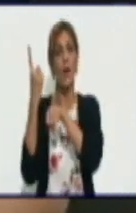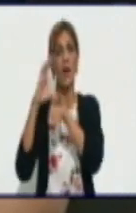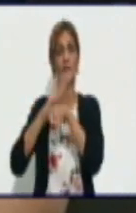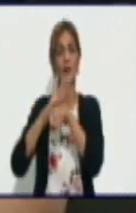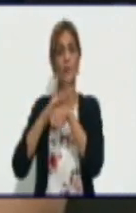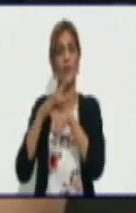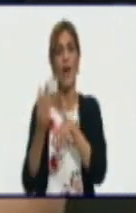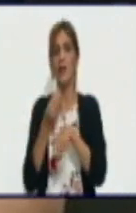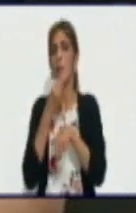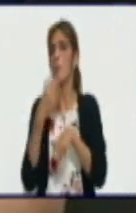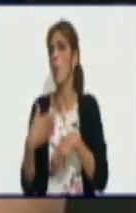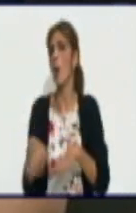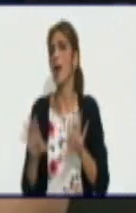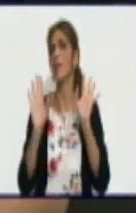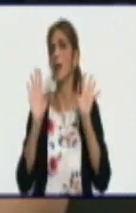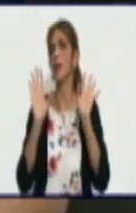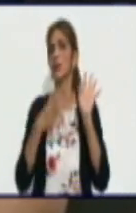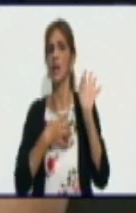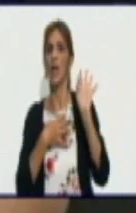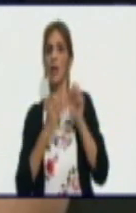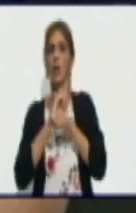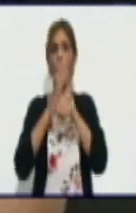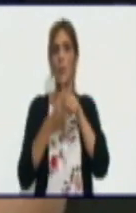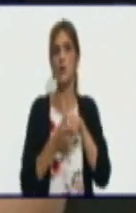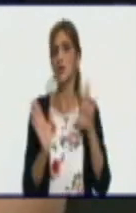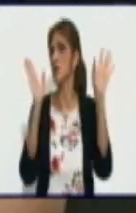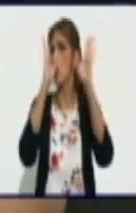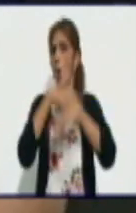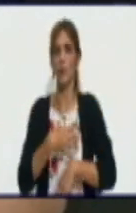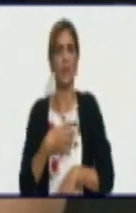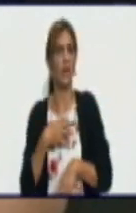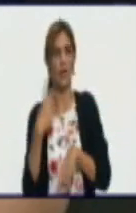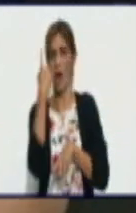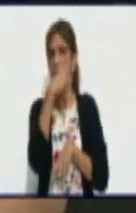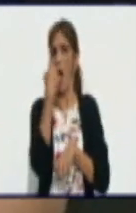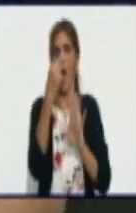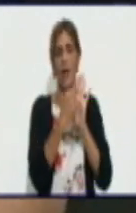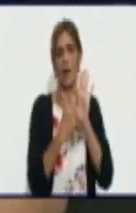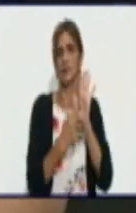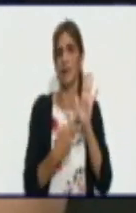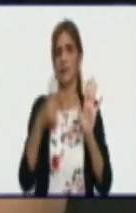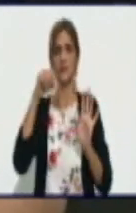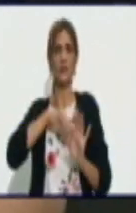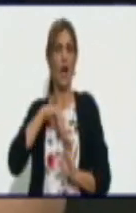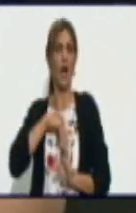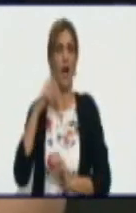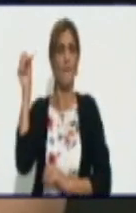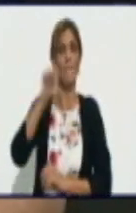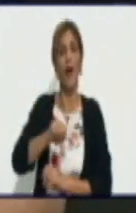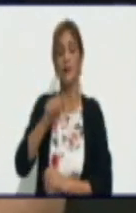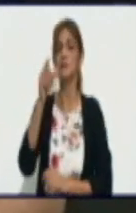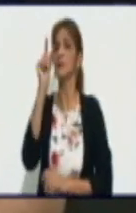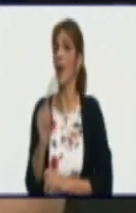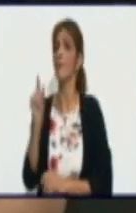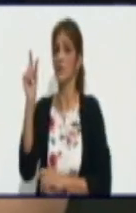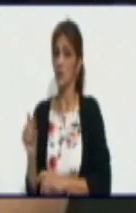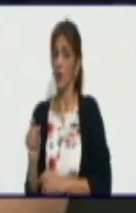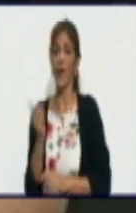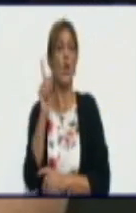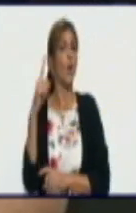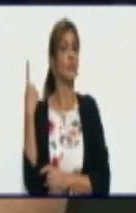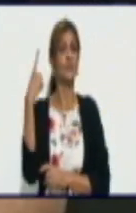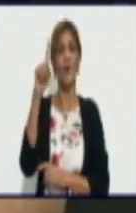de manera asintomática, pero la COVID tiene un cortejo sintomático que no es solo la sintomatología respiratoria,